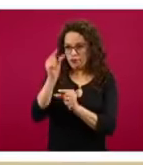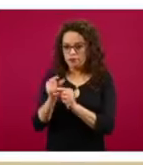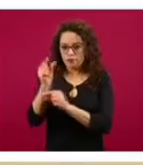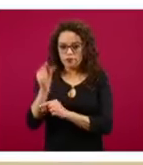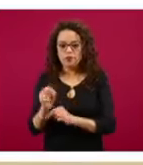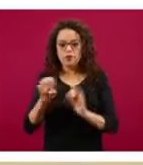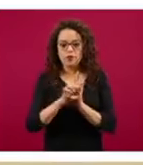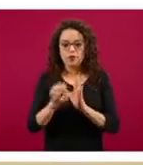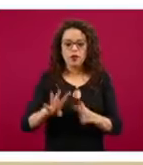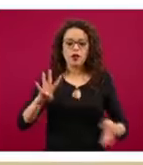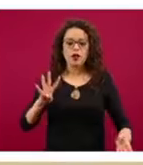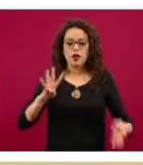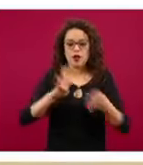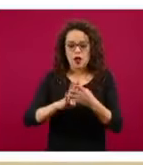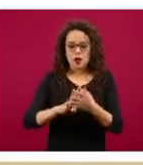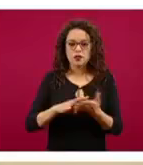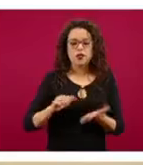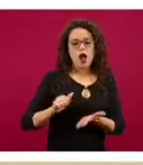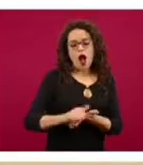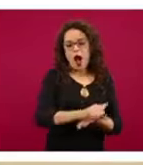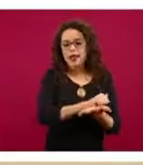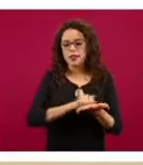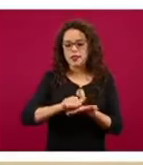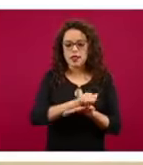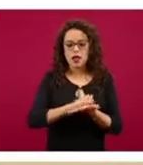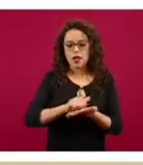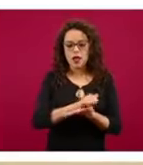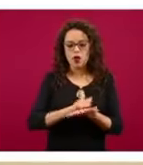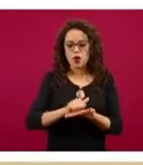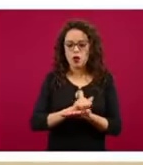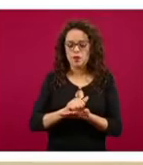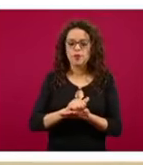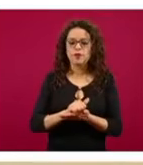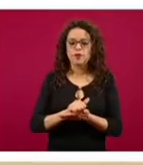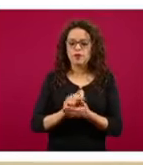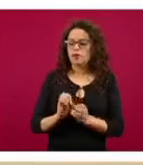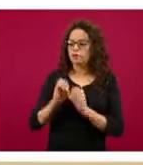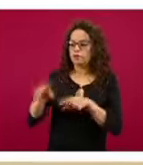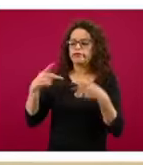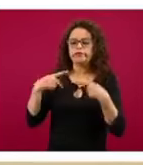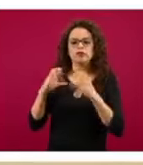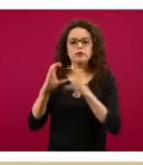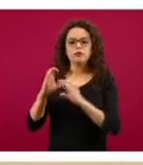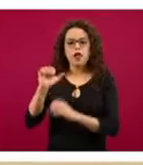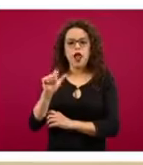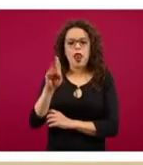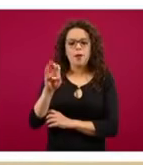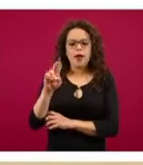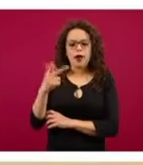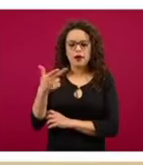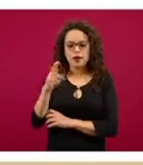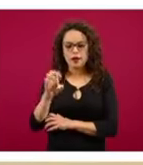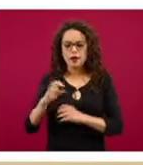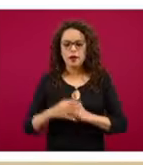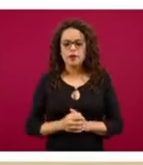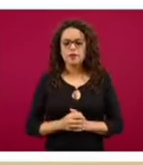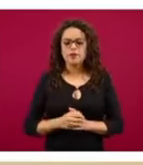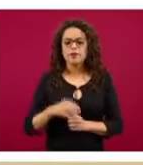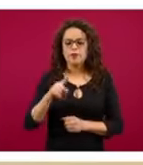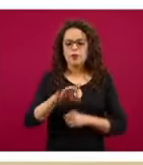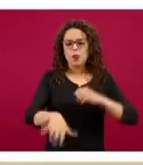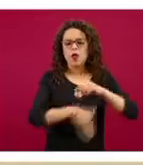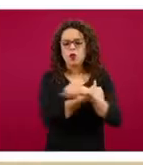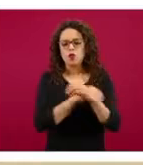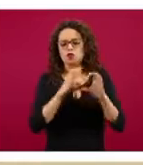las cárceles, los asilos, todavía con menor frecuencia los albergues, las guarderías, por ahí salen algunos navíos que fueron